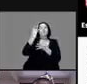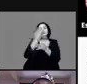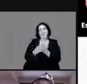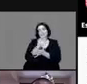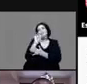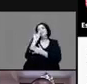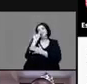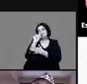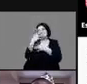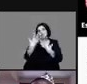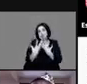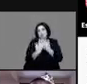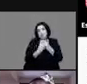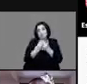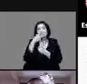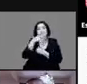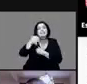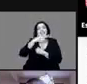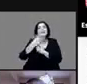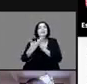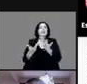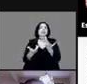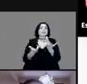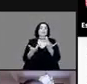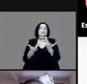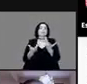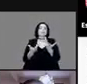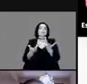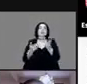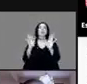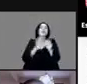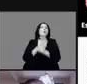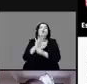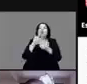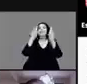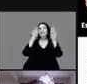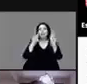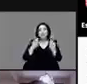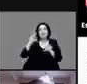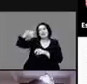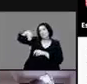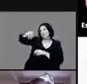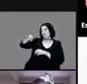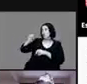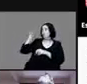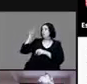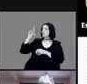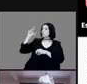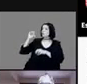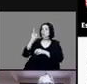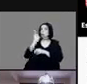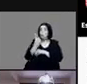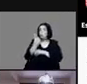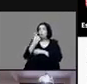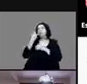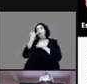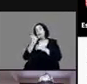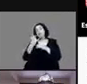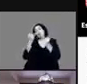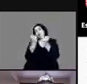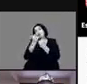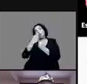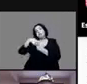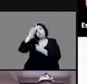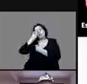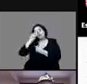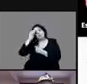con ustedes comentando las temáticas del módulo 1 y dando asesoría para sus ensayos